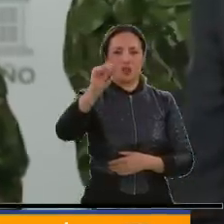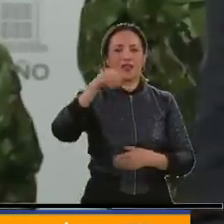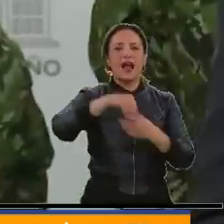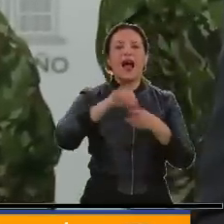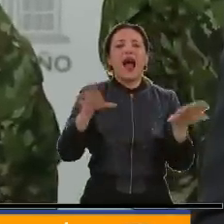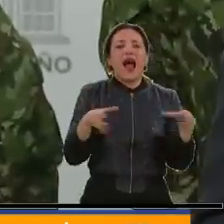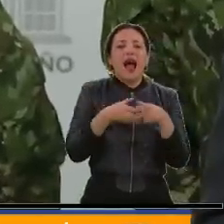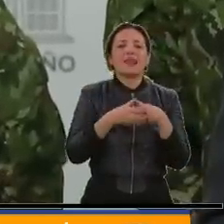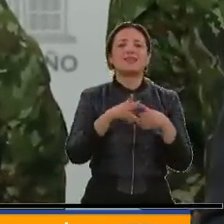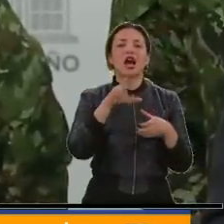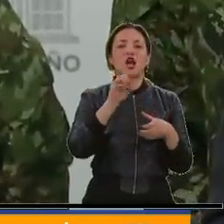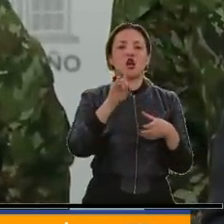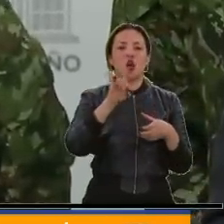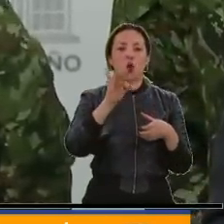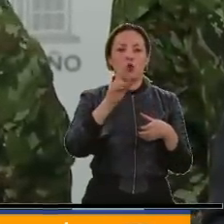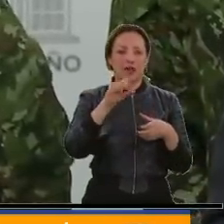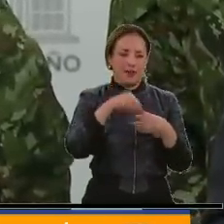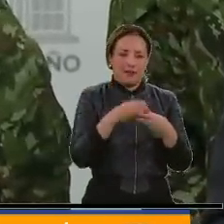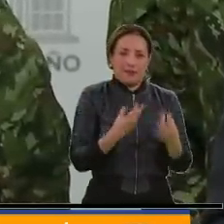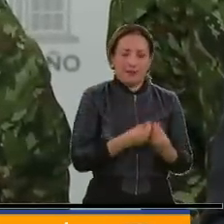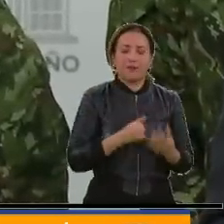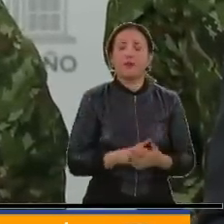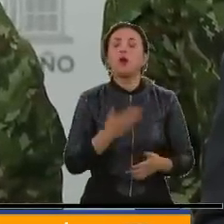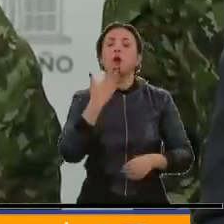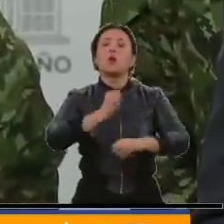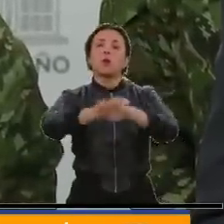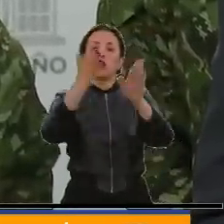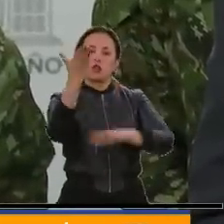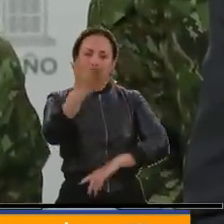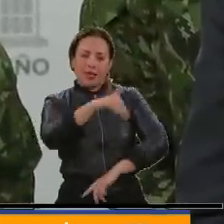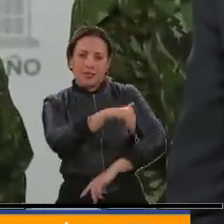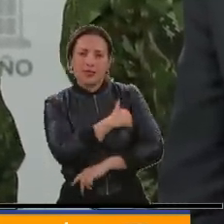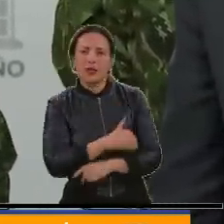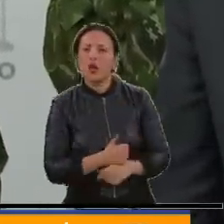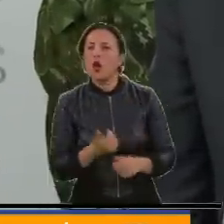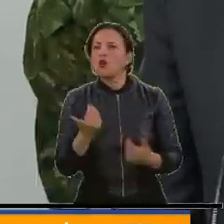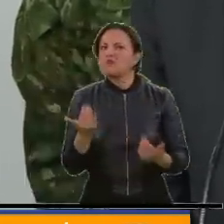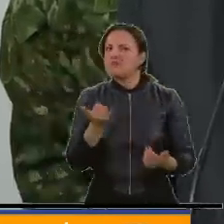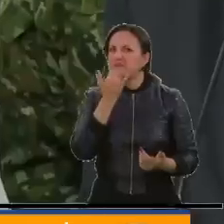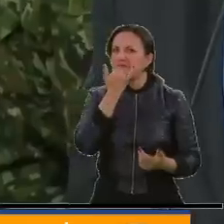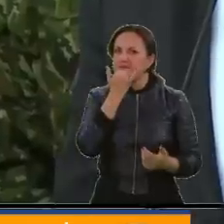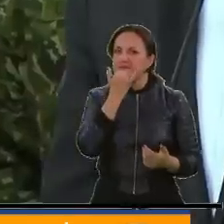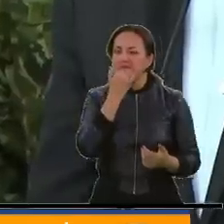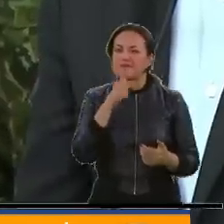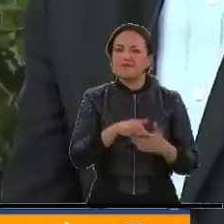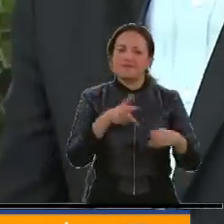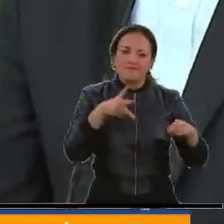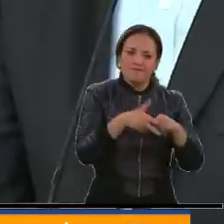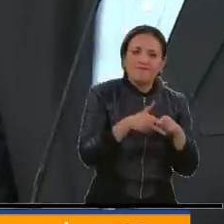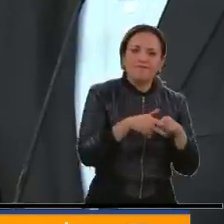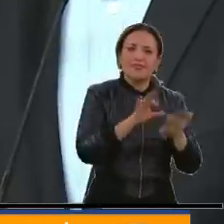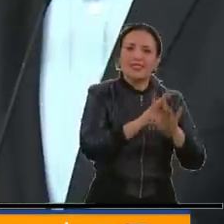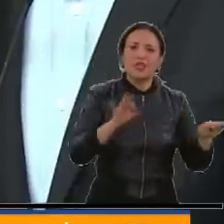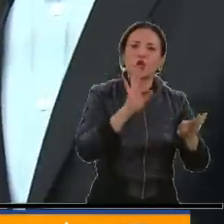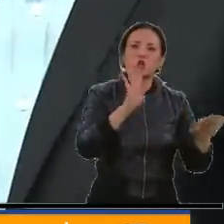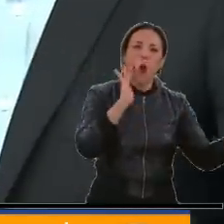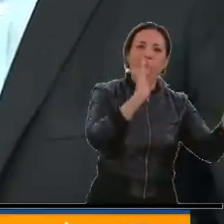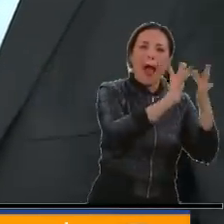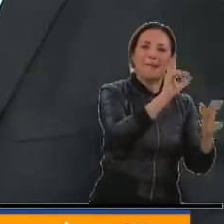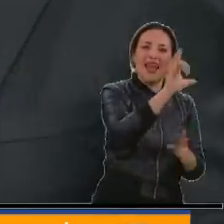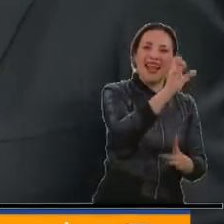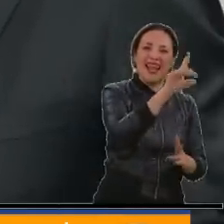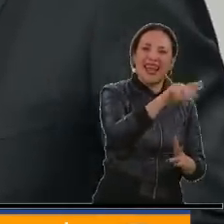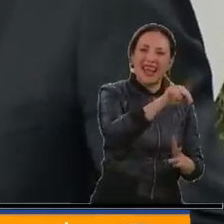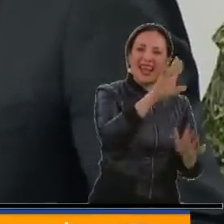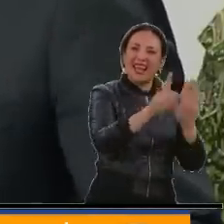Señor ministro, muy buenos días. En primer lugar, ¿qué efectos va a tener la suspensión del decreto relativo al ELN? ¿Quiere decir que se